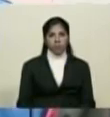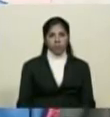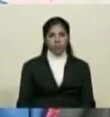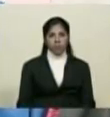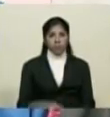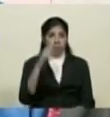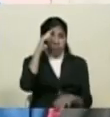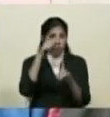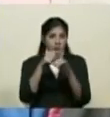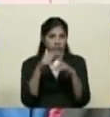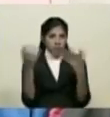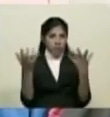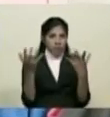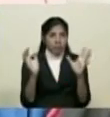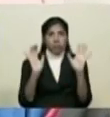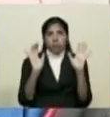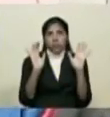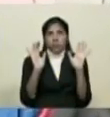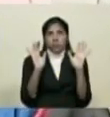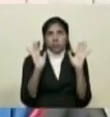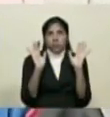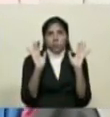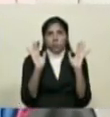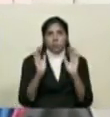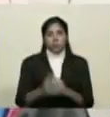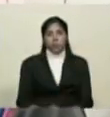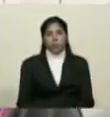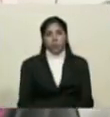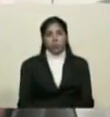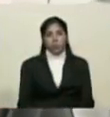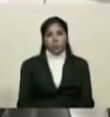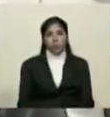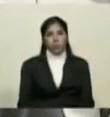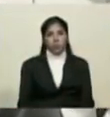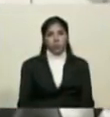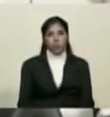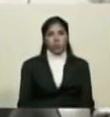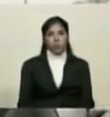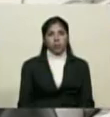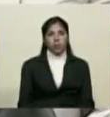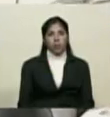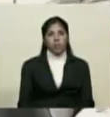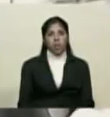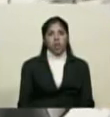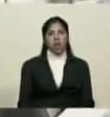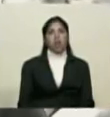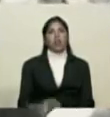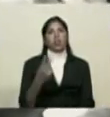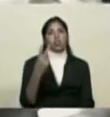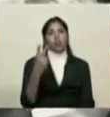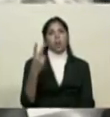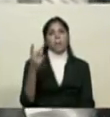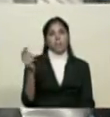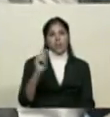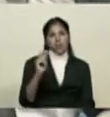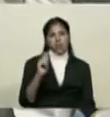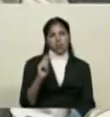veremos con qué fin. Entonces, las diligencias se limitaron a los primeros 2 meses del año y de